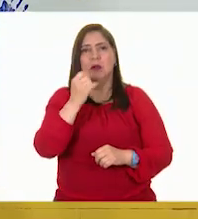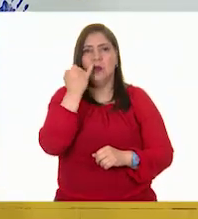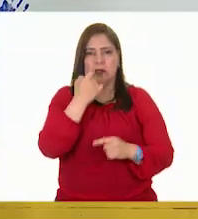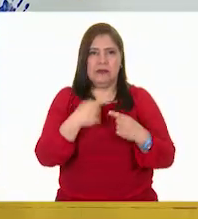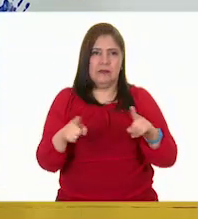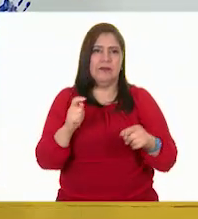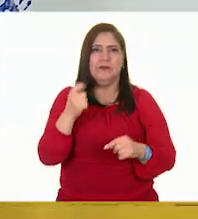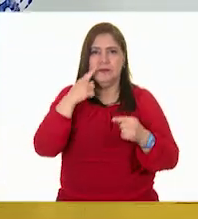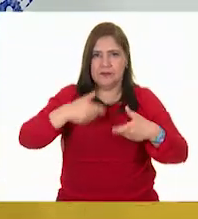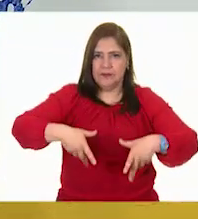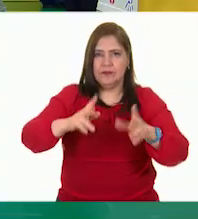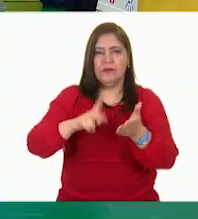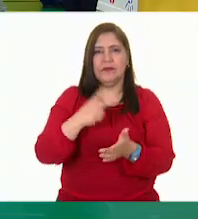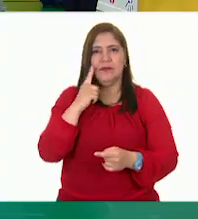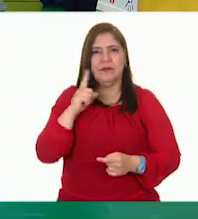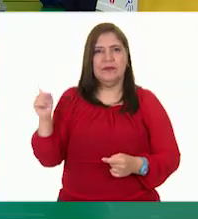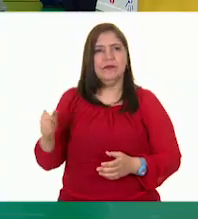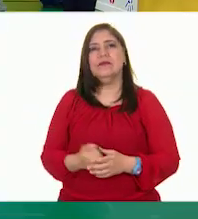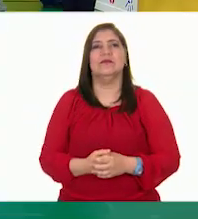dado.